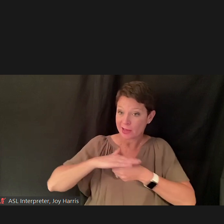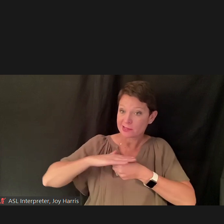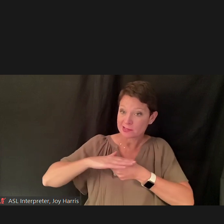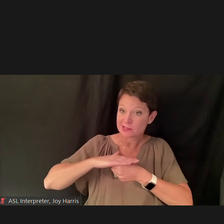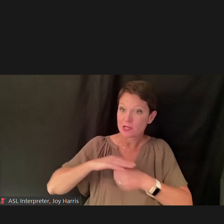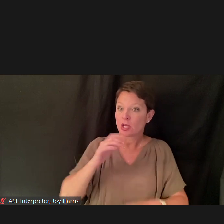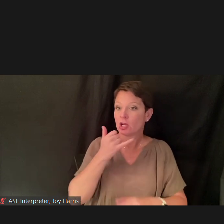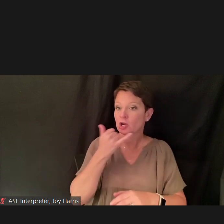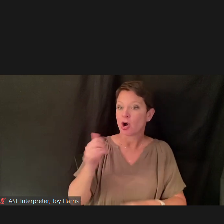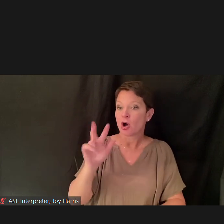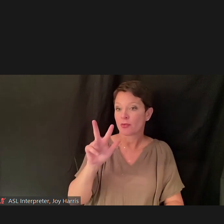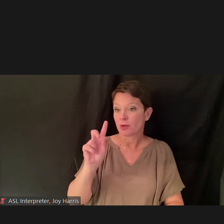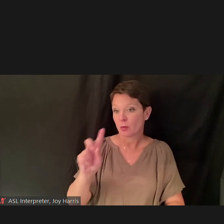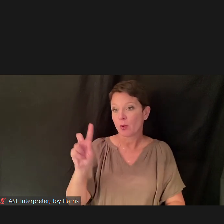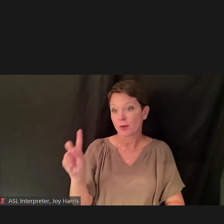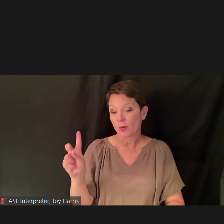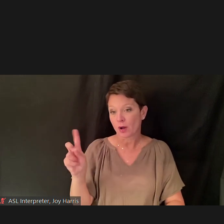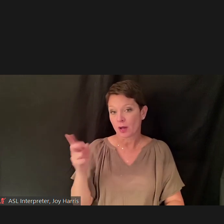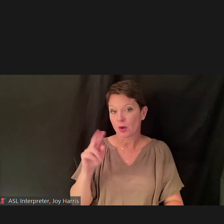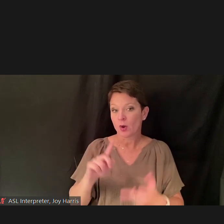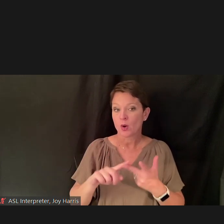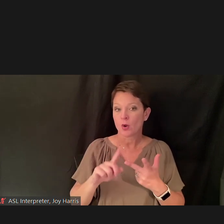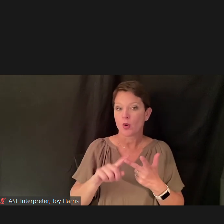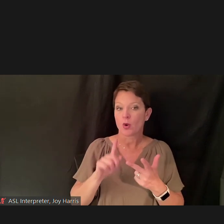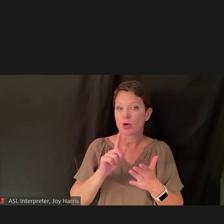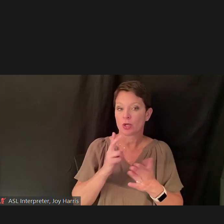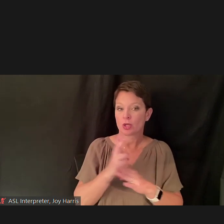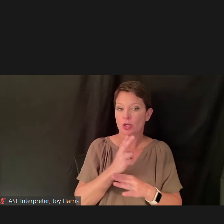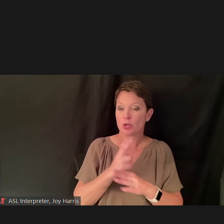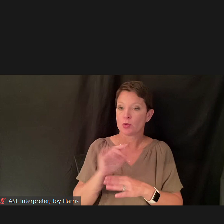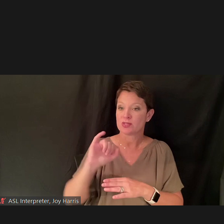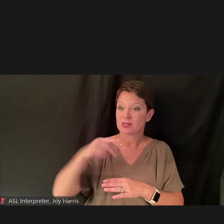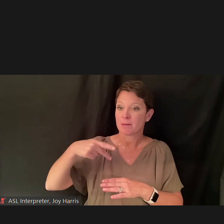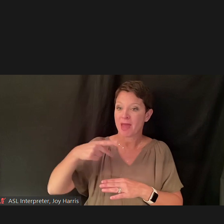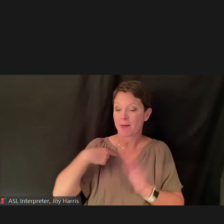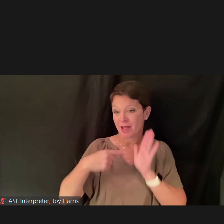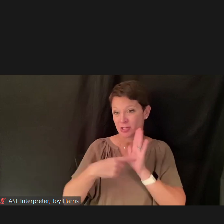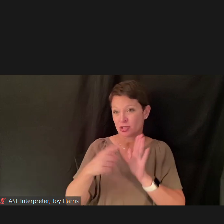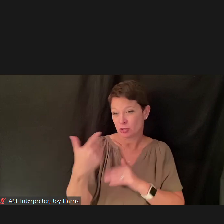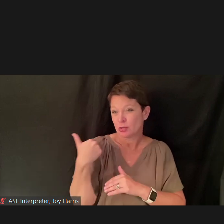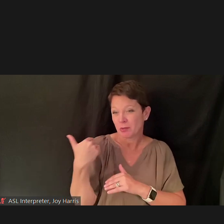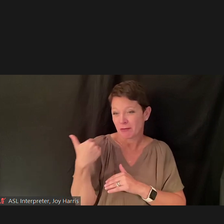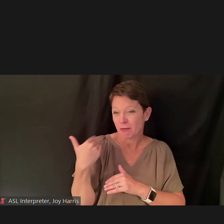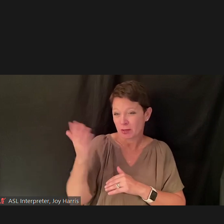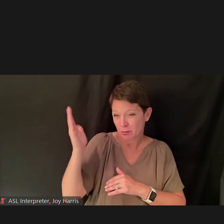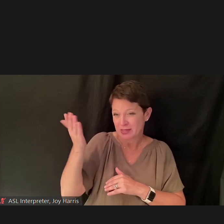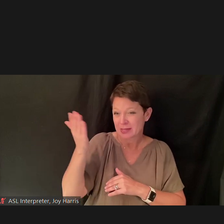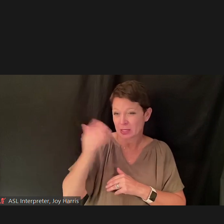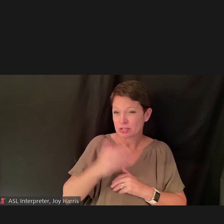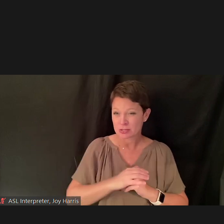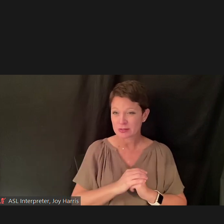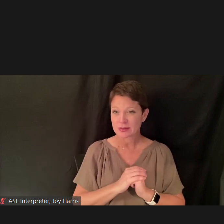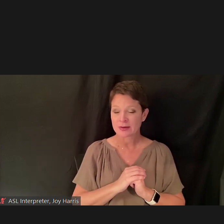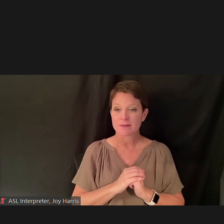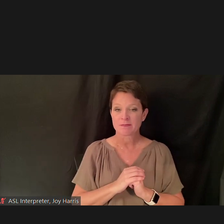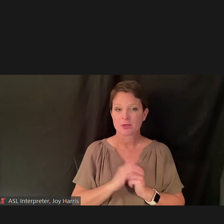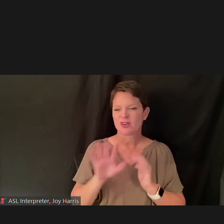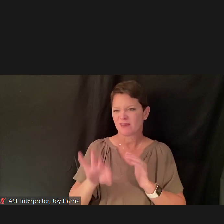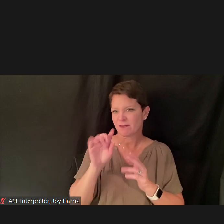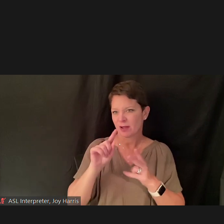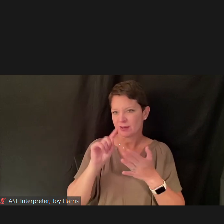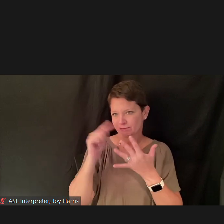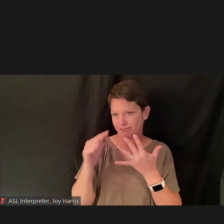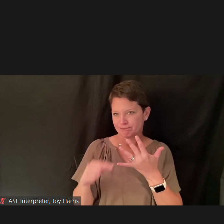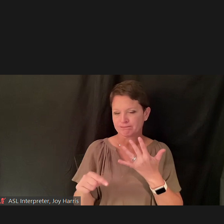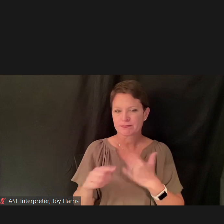su comunidad, puede llamar al 311 o utilizar el mapa que le indiqué